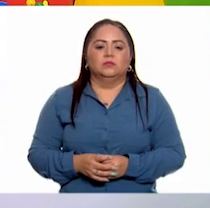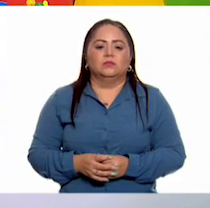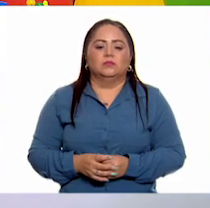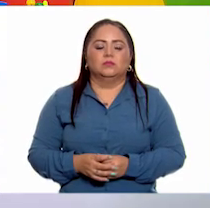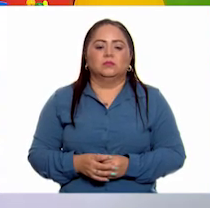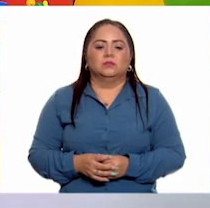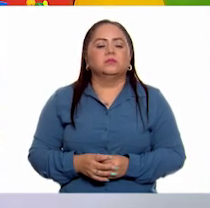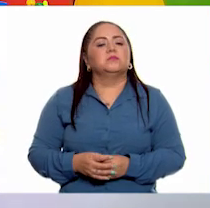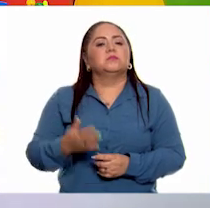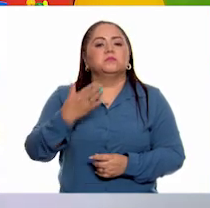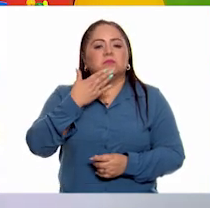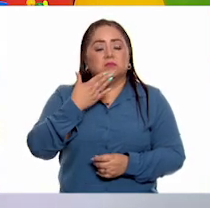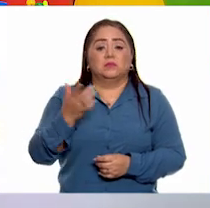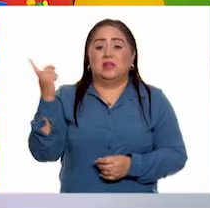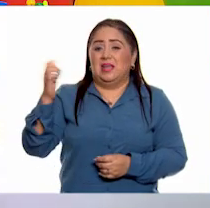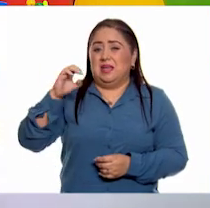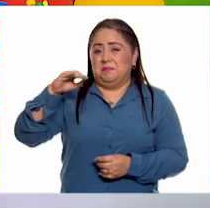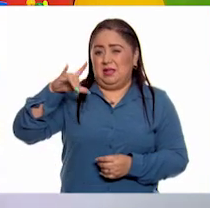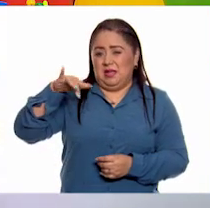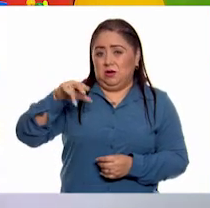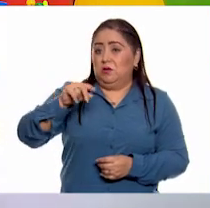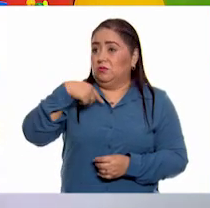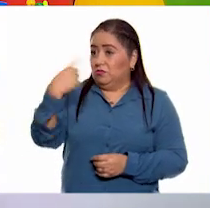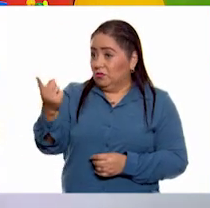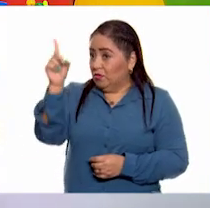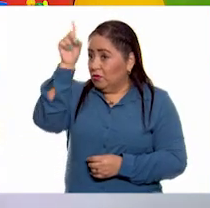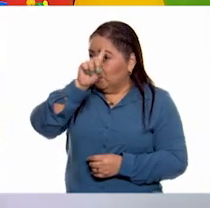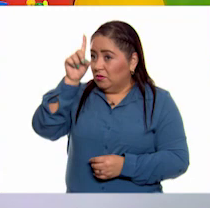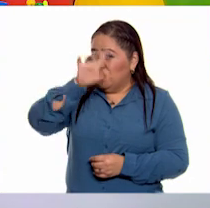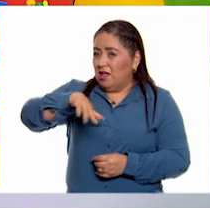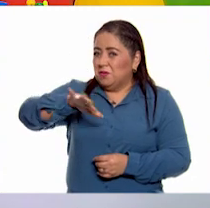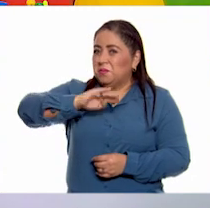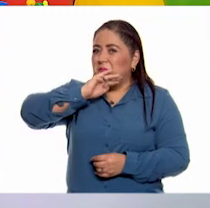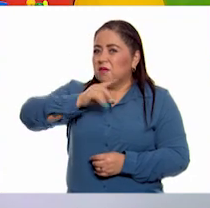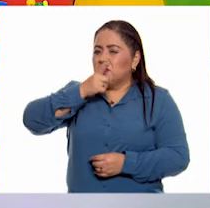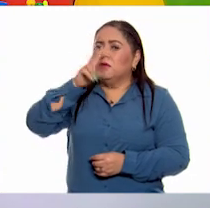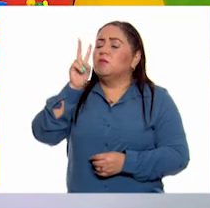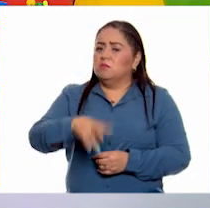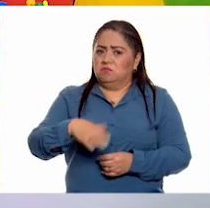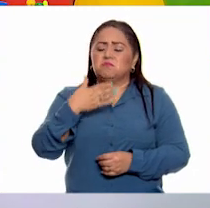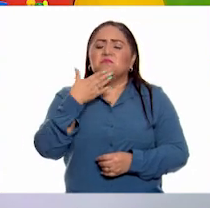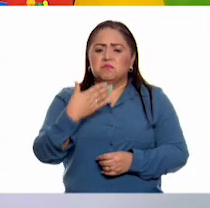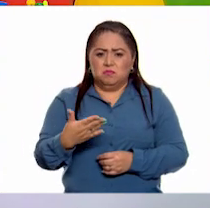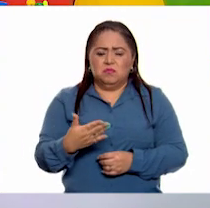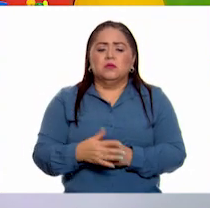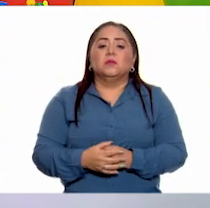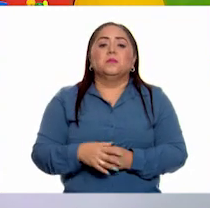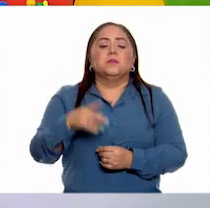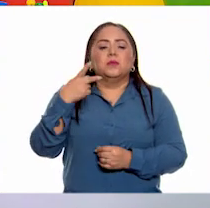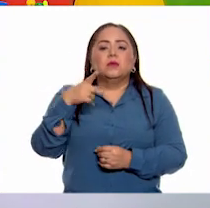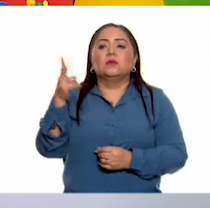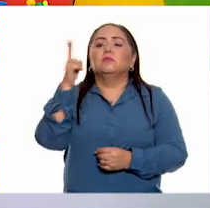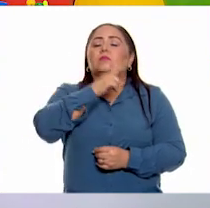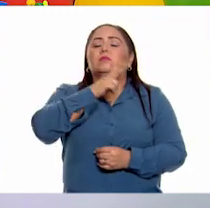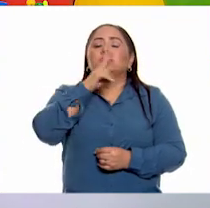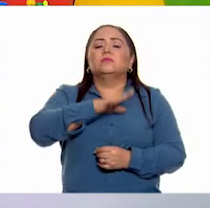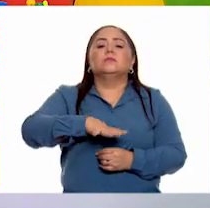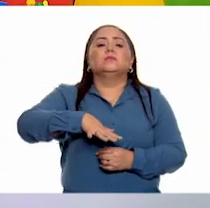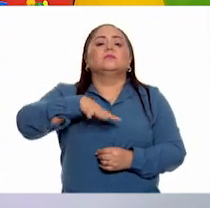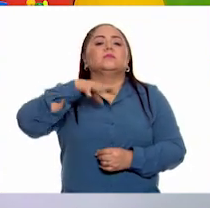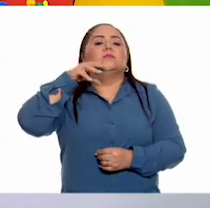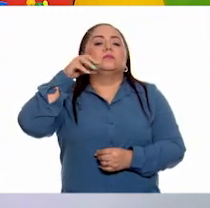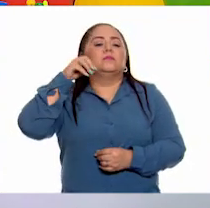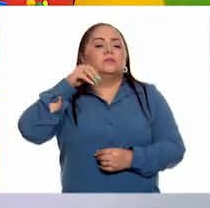luz. Muy bien. Emiliano, creo que el consejo que te dio tu mamá es muy bueno. Respira profundo